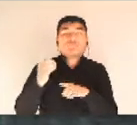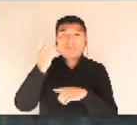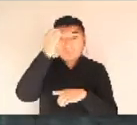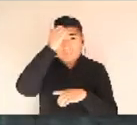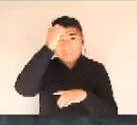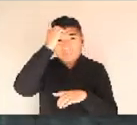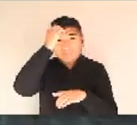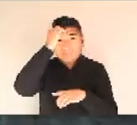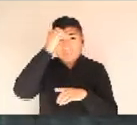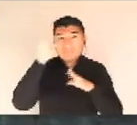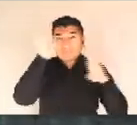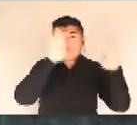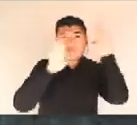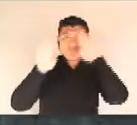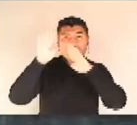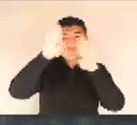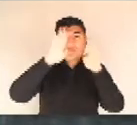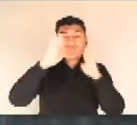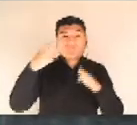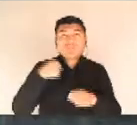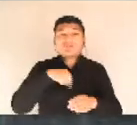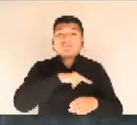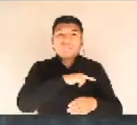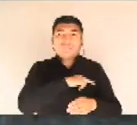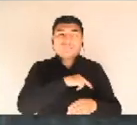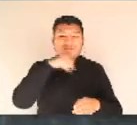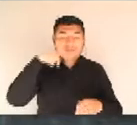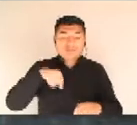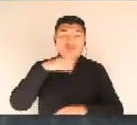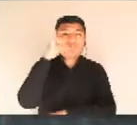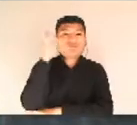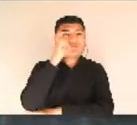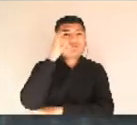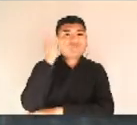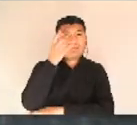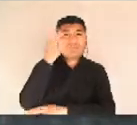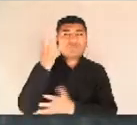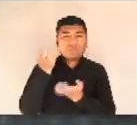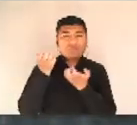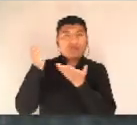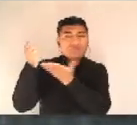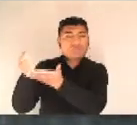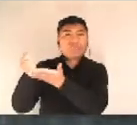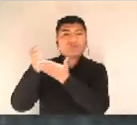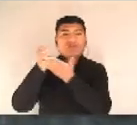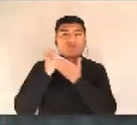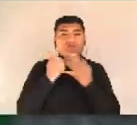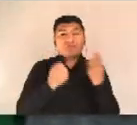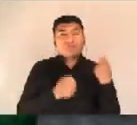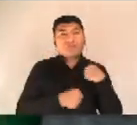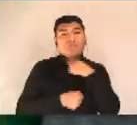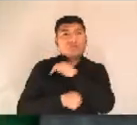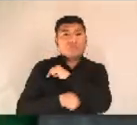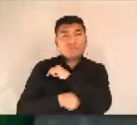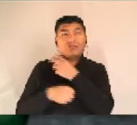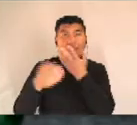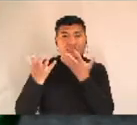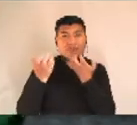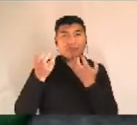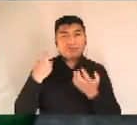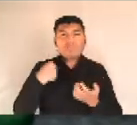preocupan de nosotros en bolivia y quieren ayudarnos quieren que